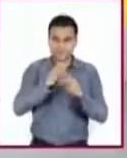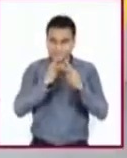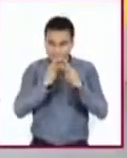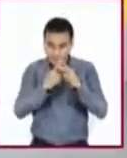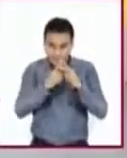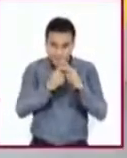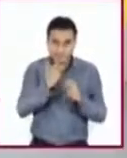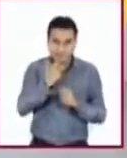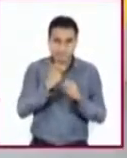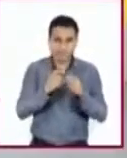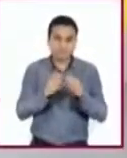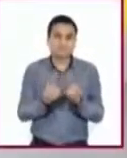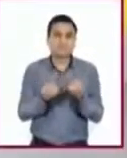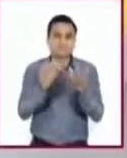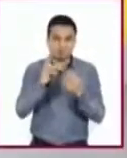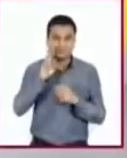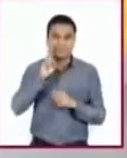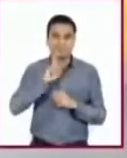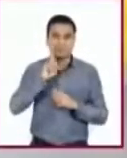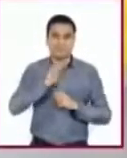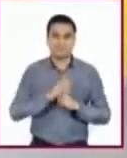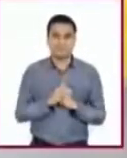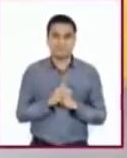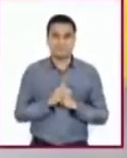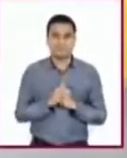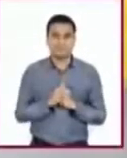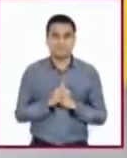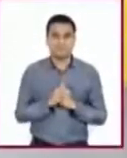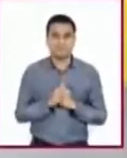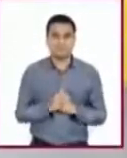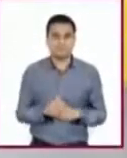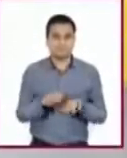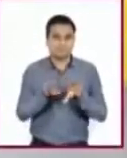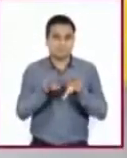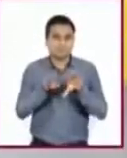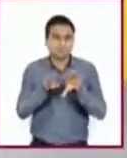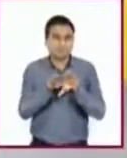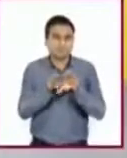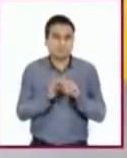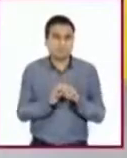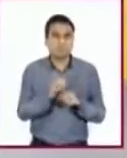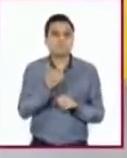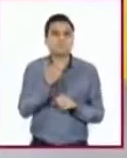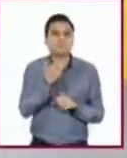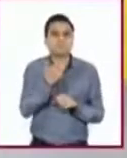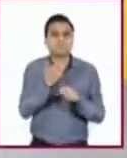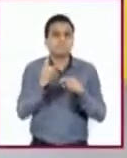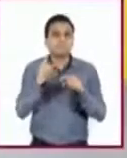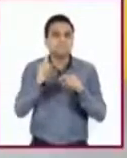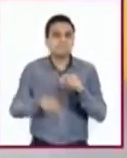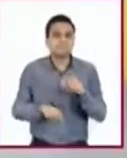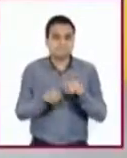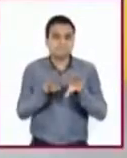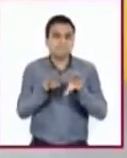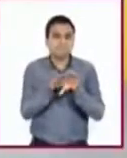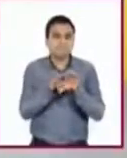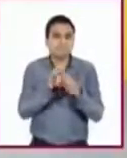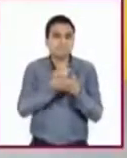cobró José? Leslie, ¿cómo representarías las deducciones y las percepciones de